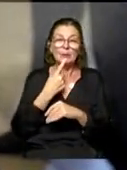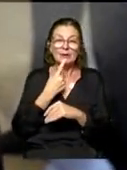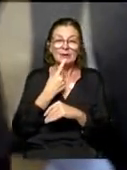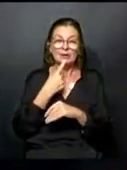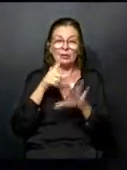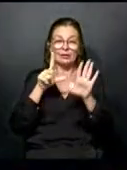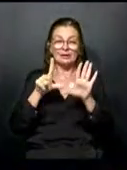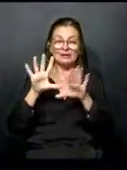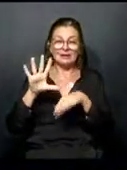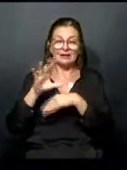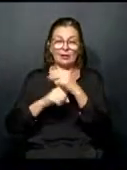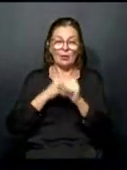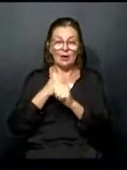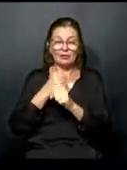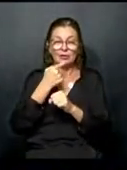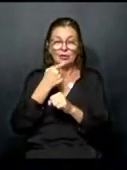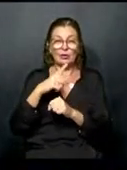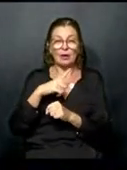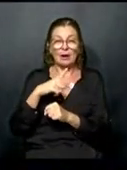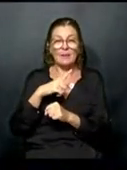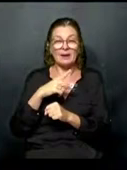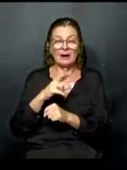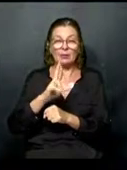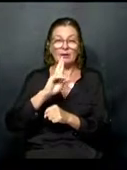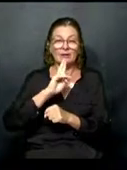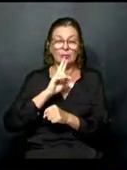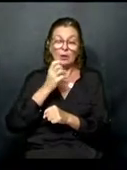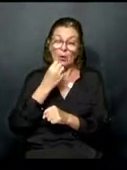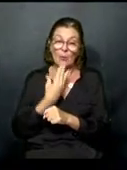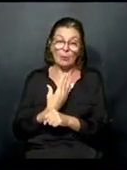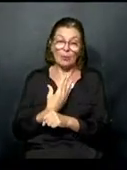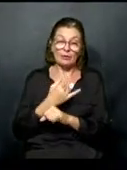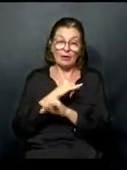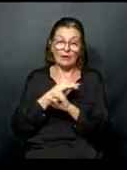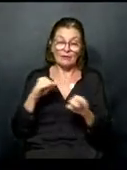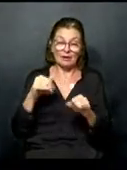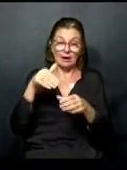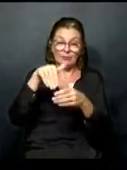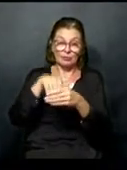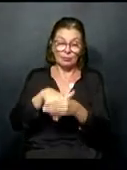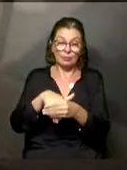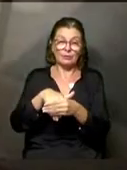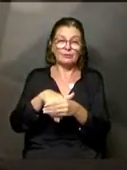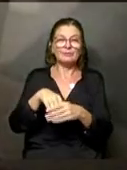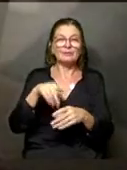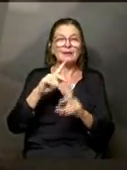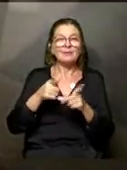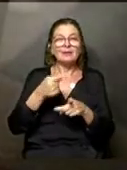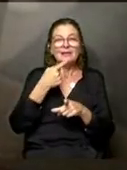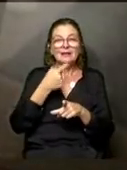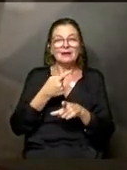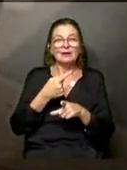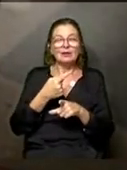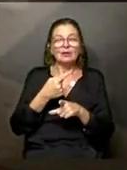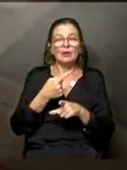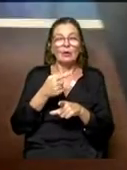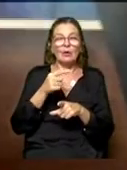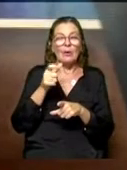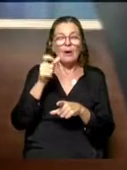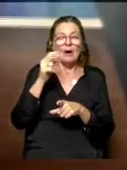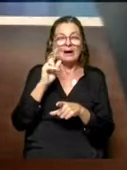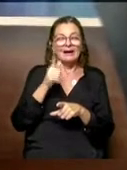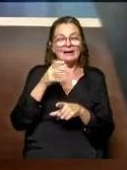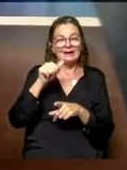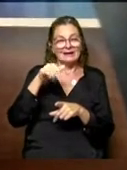75 años agregó que espera cosechar un resultado digno tras el final del escrutinio. También el representante de Gente Nueva,